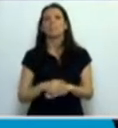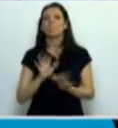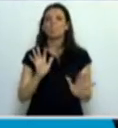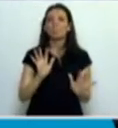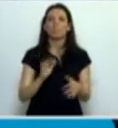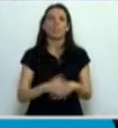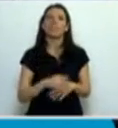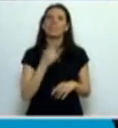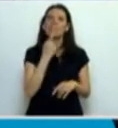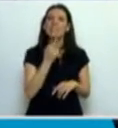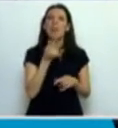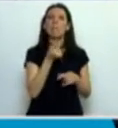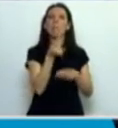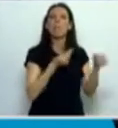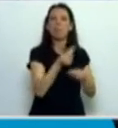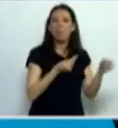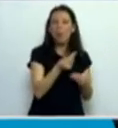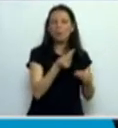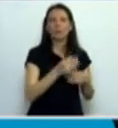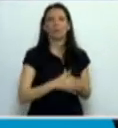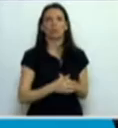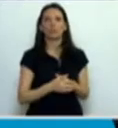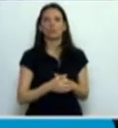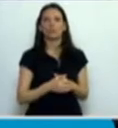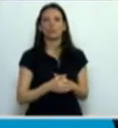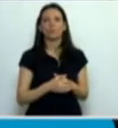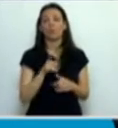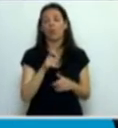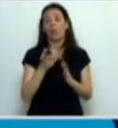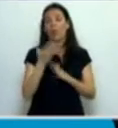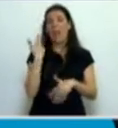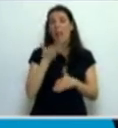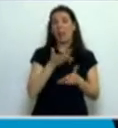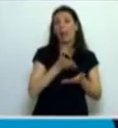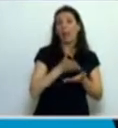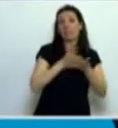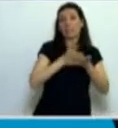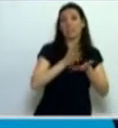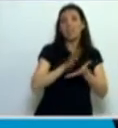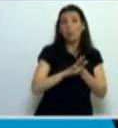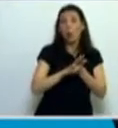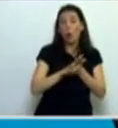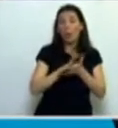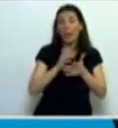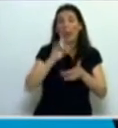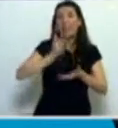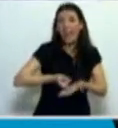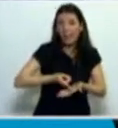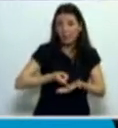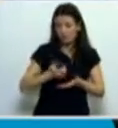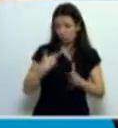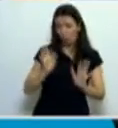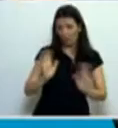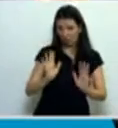a que no se dan los presupuestos para las exigencias para que haya decretos de necesidad de urgencia. Sí